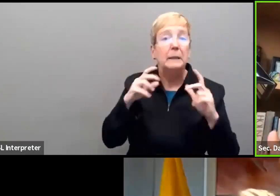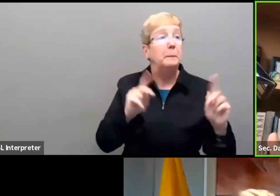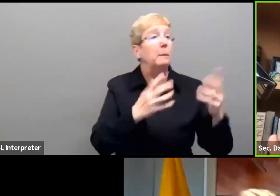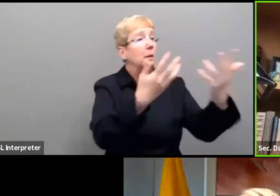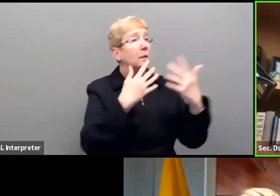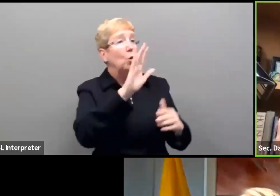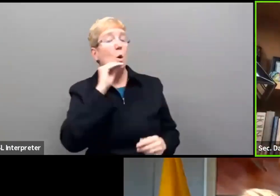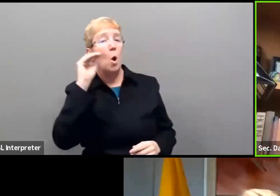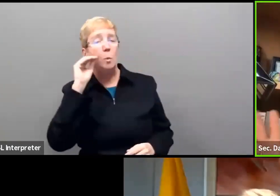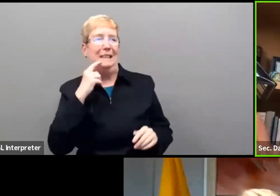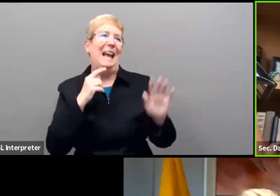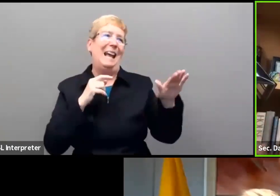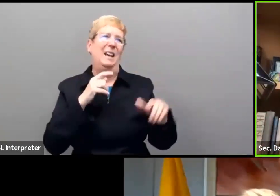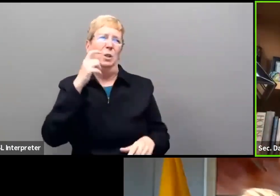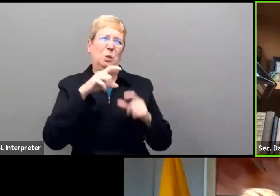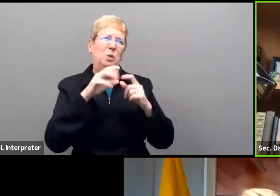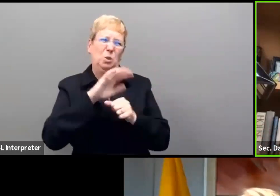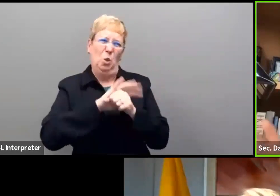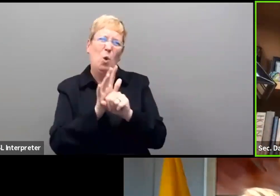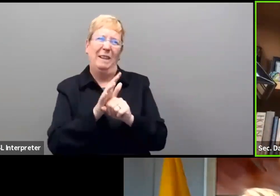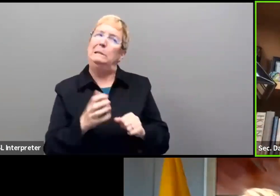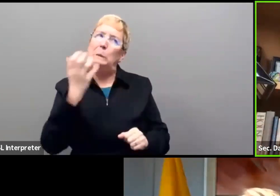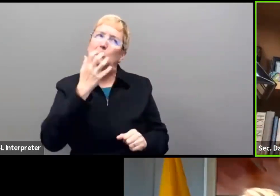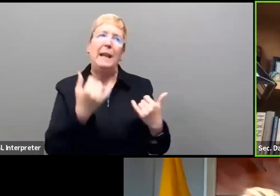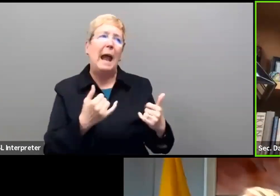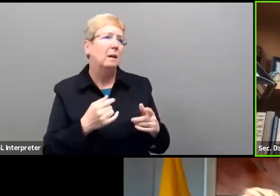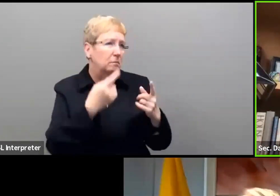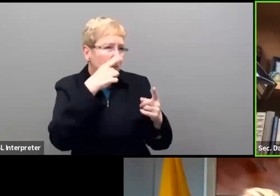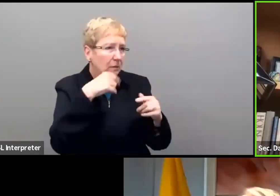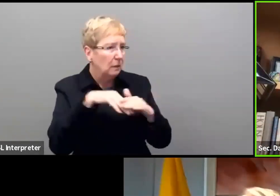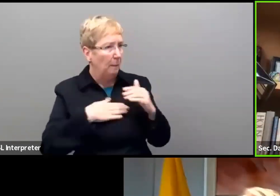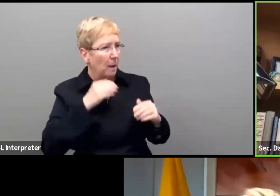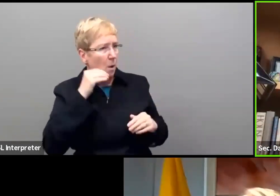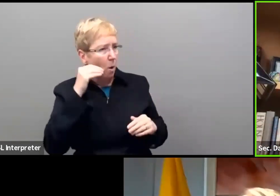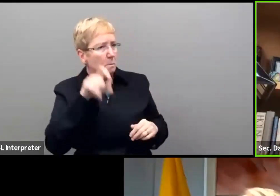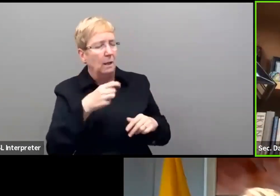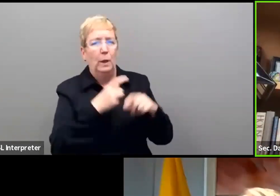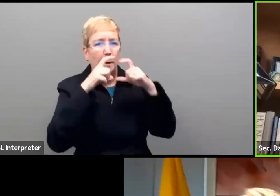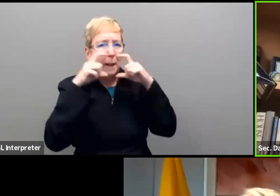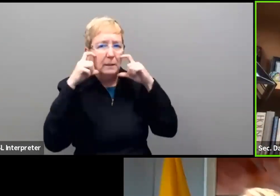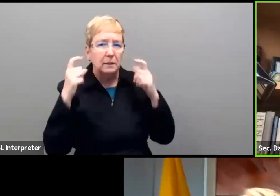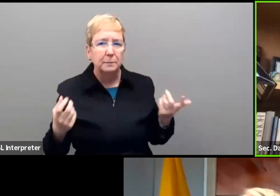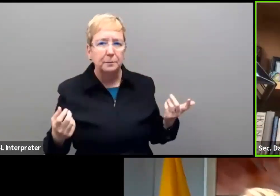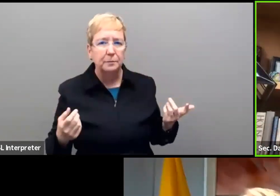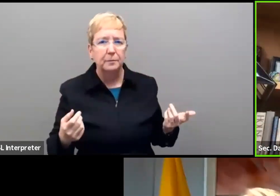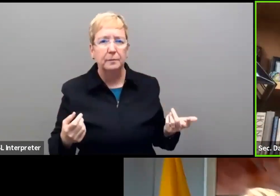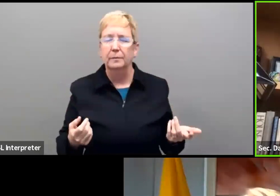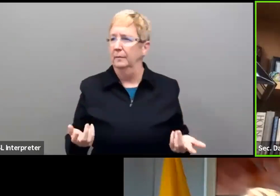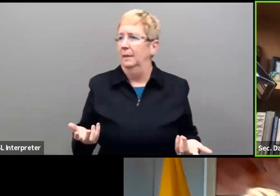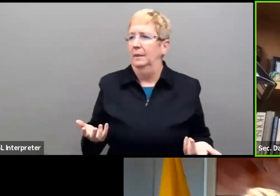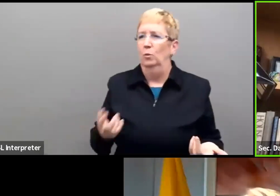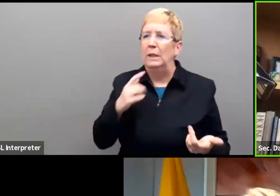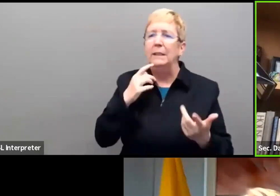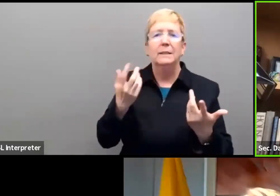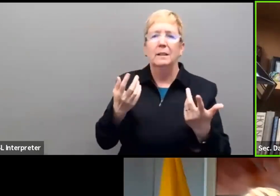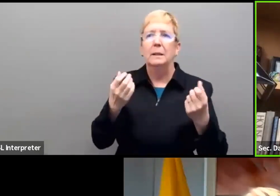hubo 100 cierres de escuelas, solo 2 provinieron por orden del Estado. Los